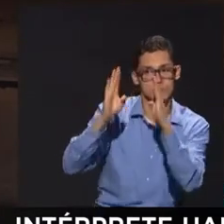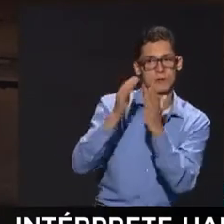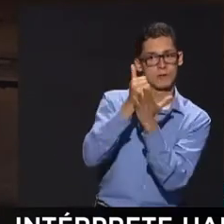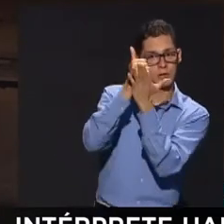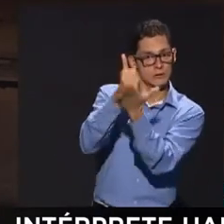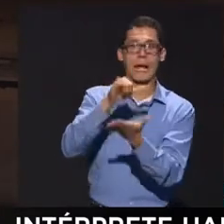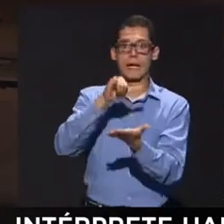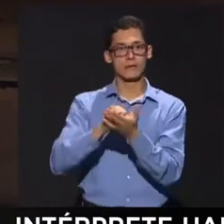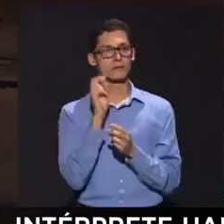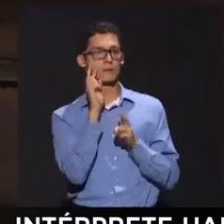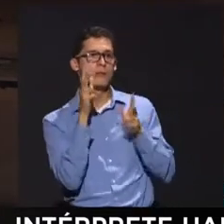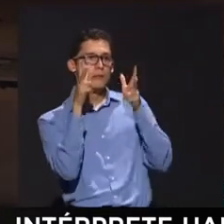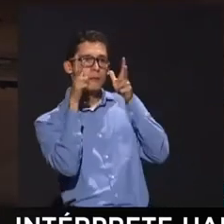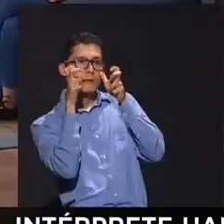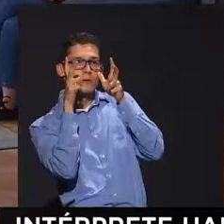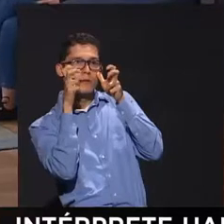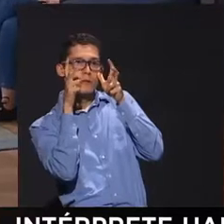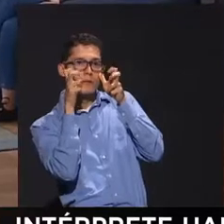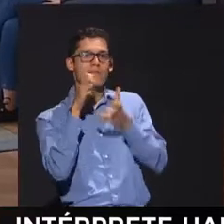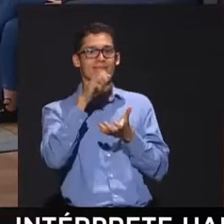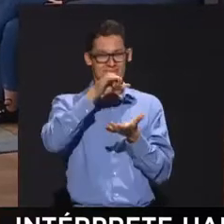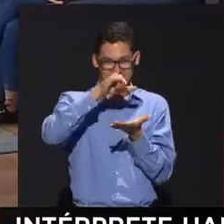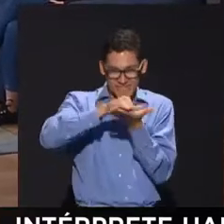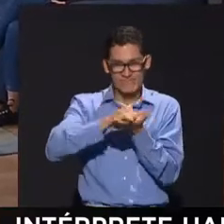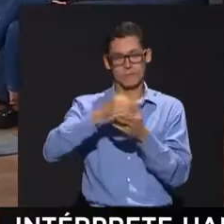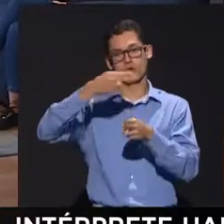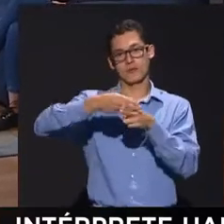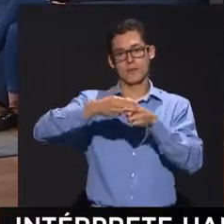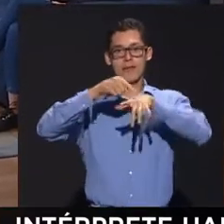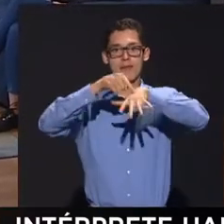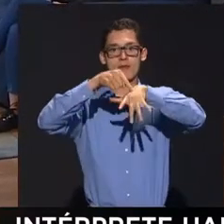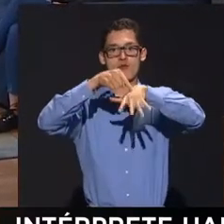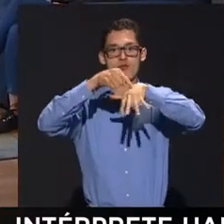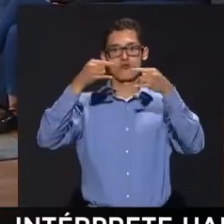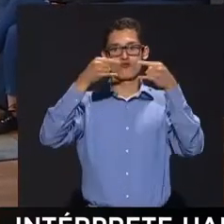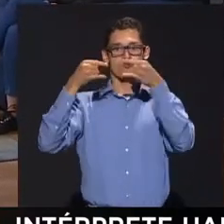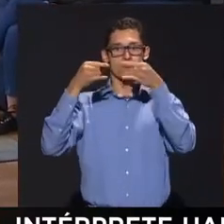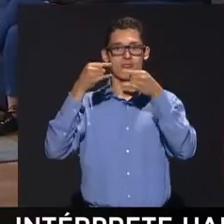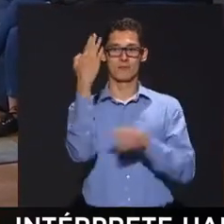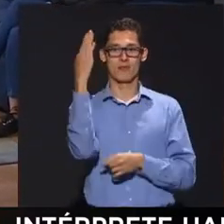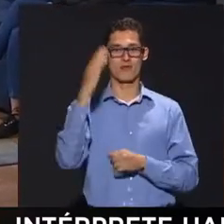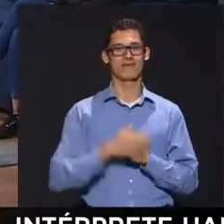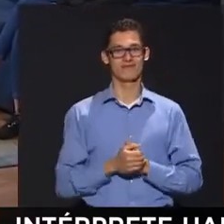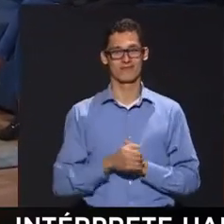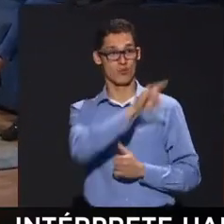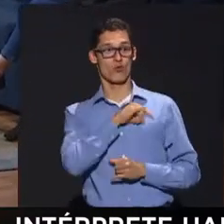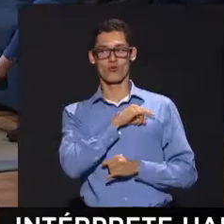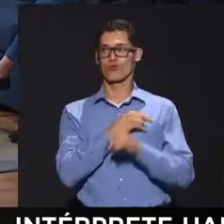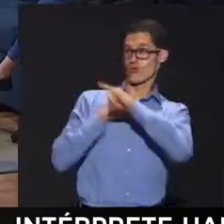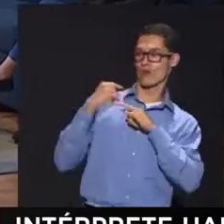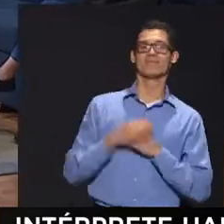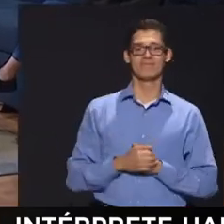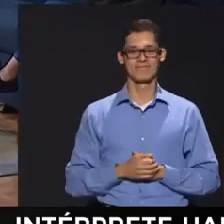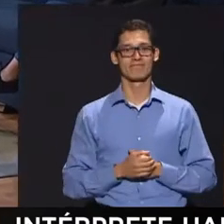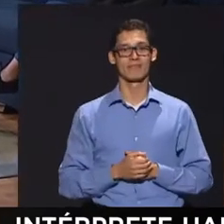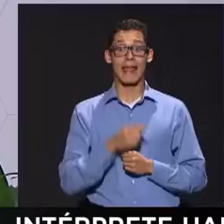Natalia ahorita nos va a profundizar un poquito más eso. Bueno, de verdad que es muy claro, y ahora la invitación es cómo padres de familia,